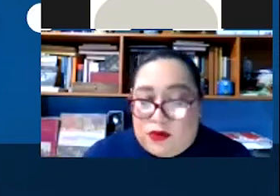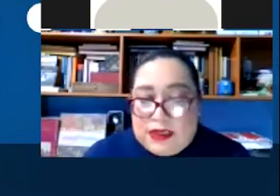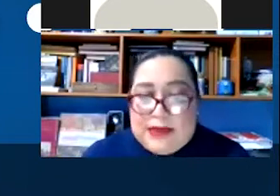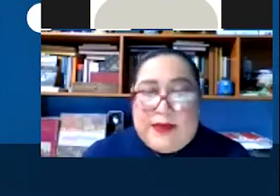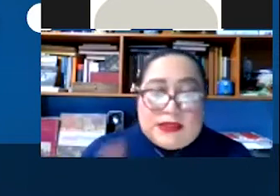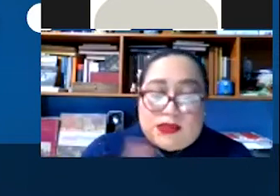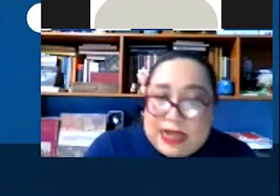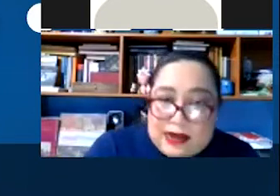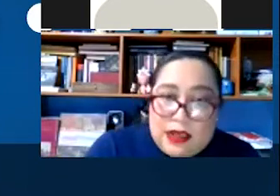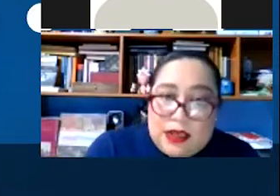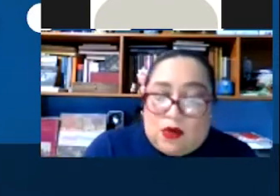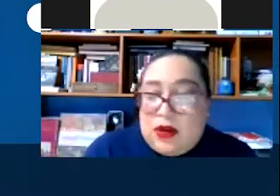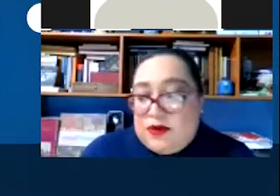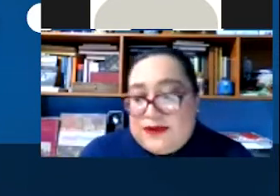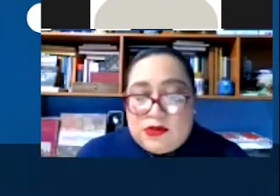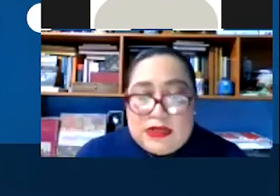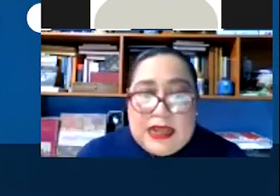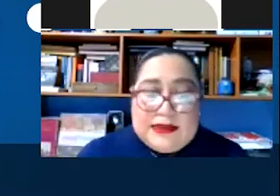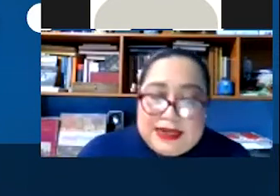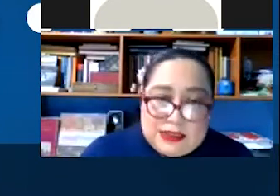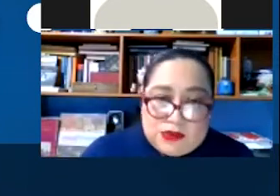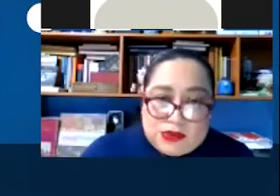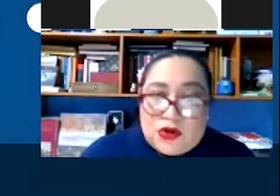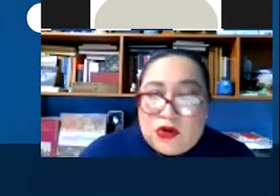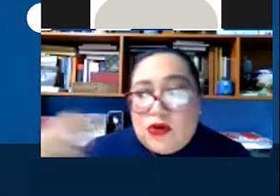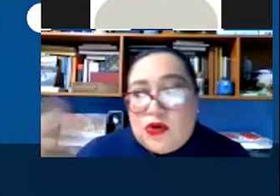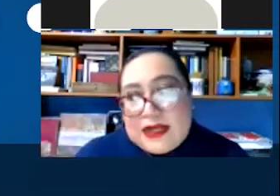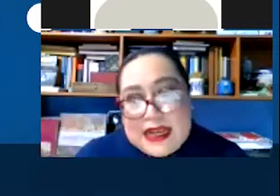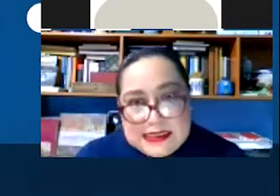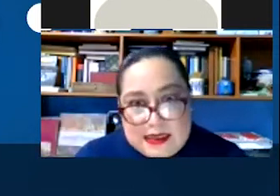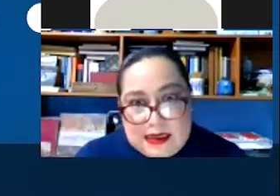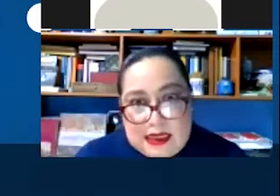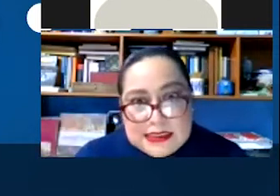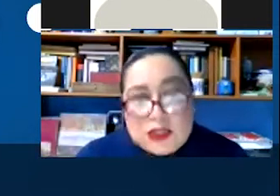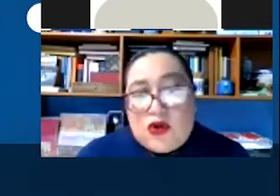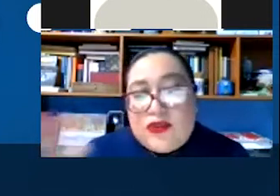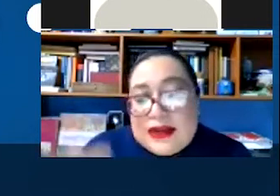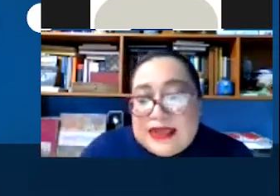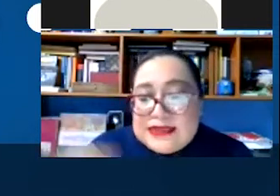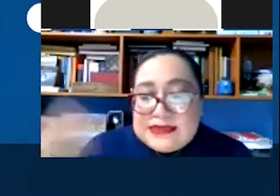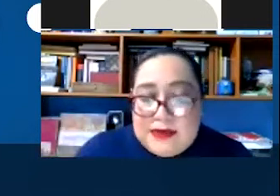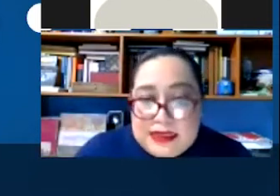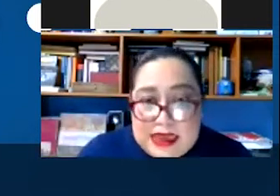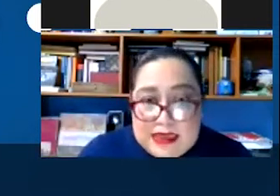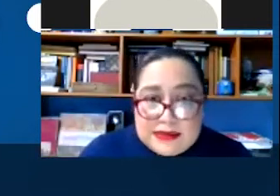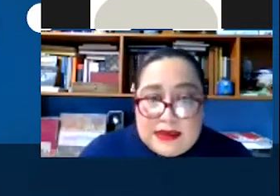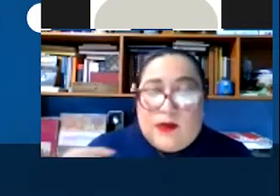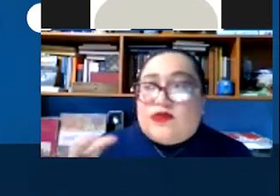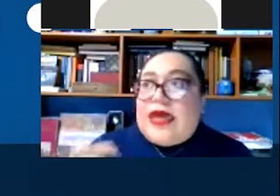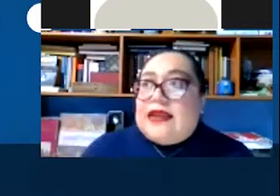tanto que el personal o el profesional de la institución lo realice, sino darle esas